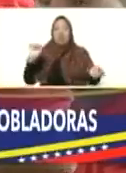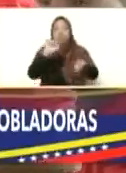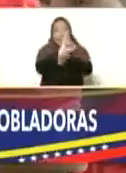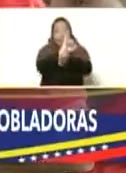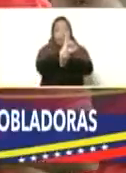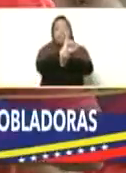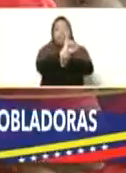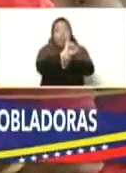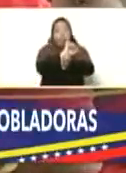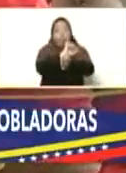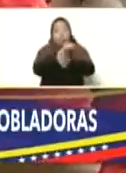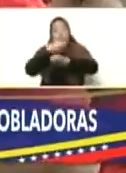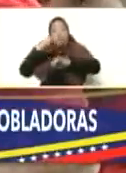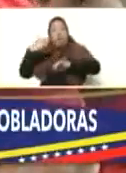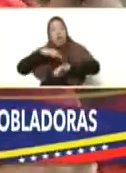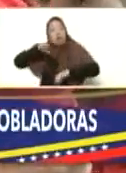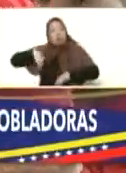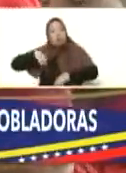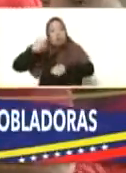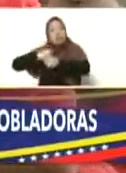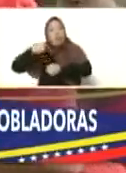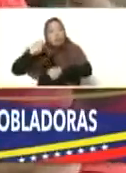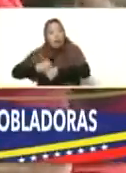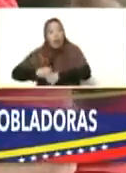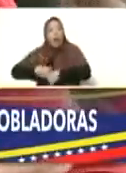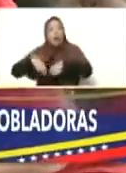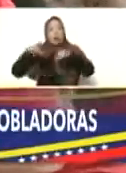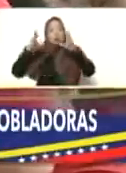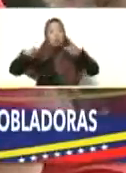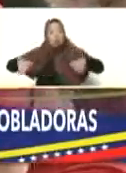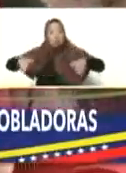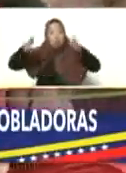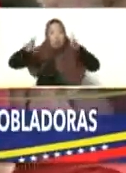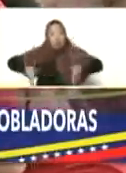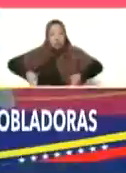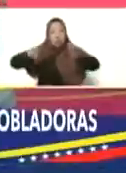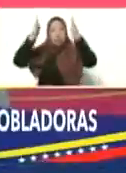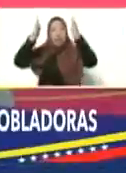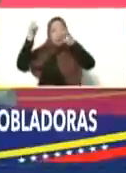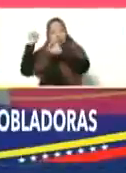no significamos trabajadoras residenciales los que estamos